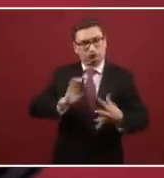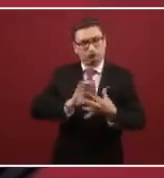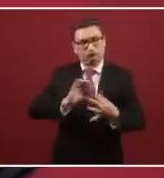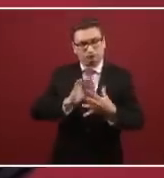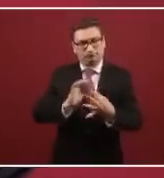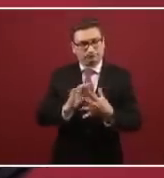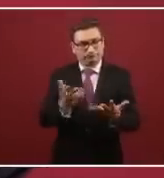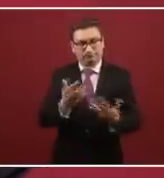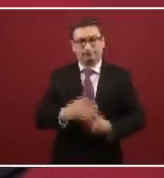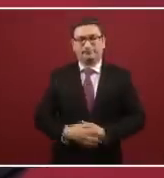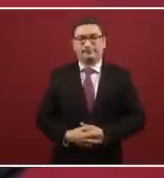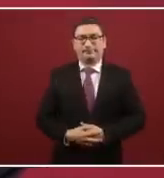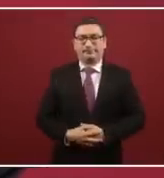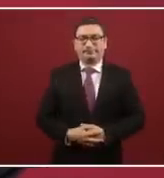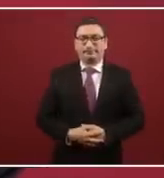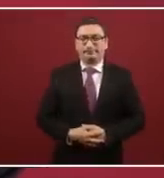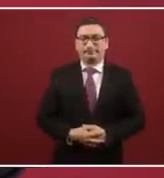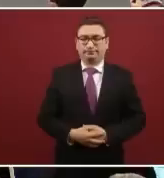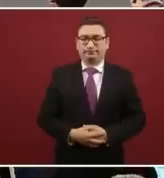toda la